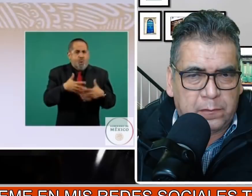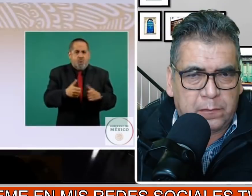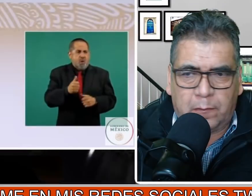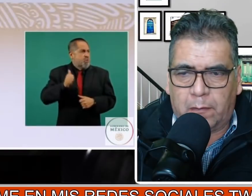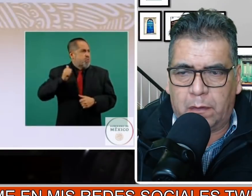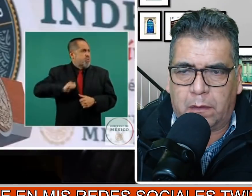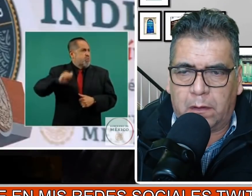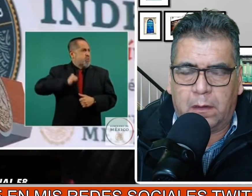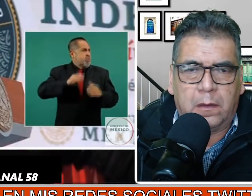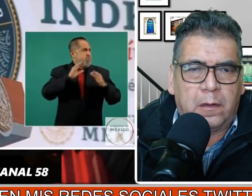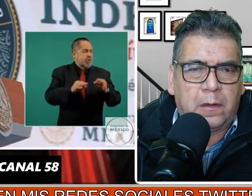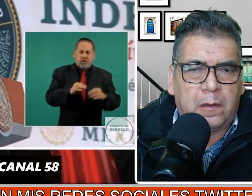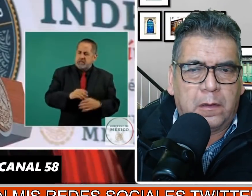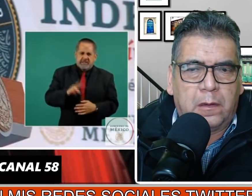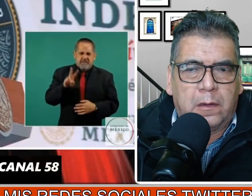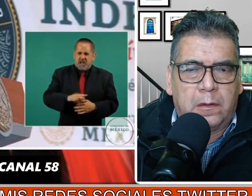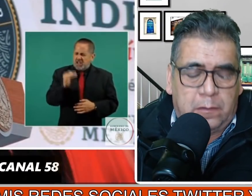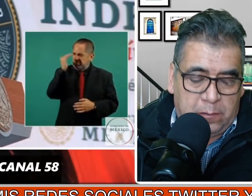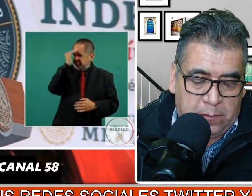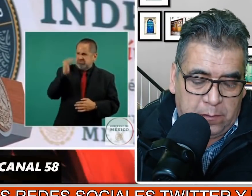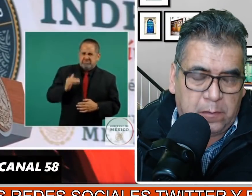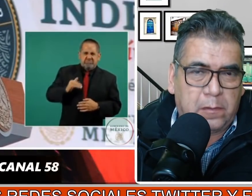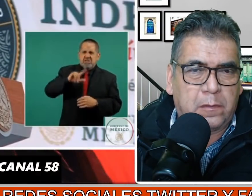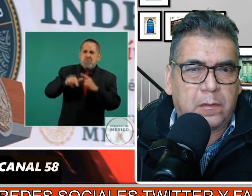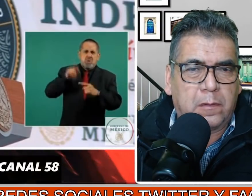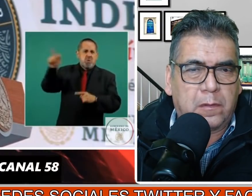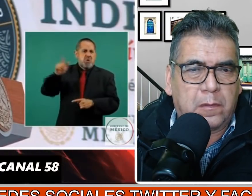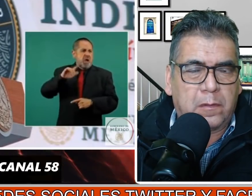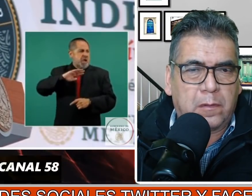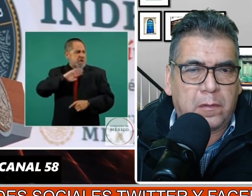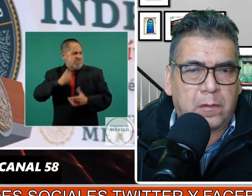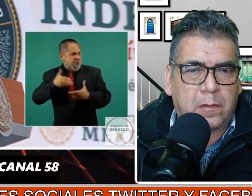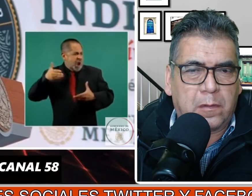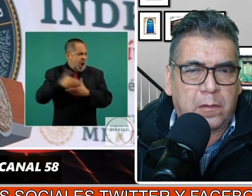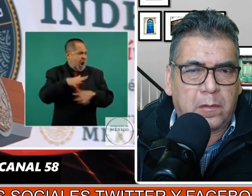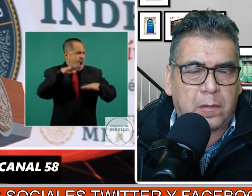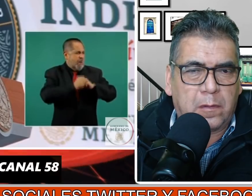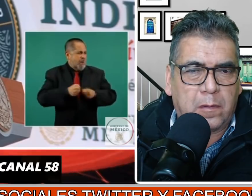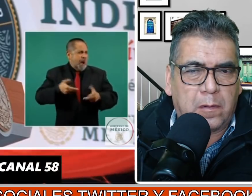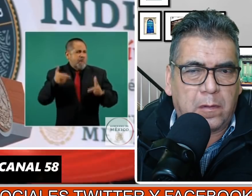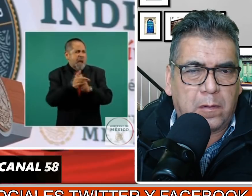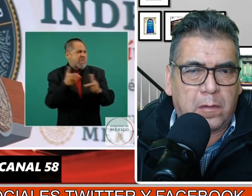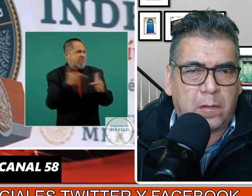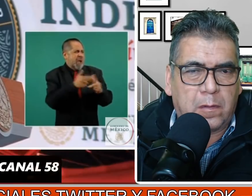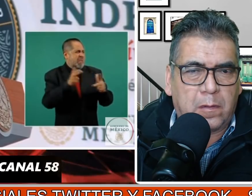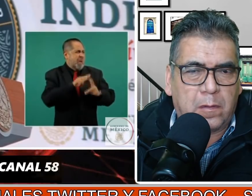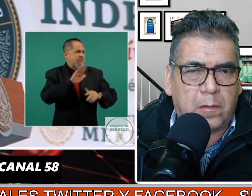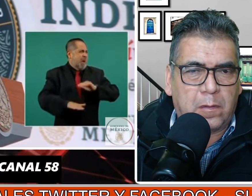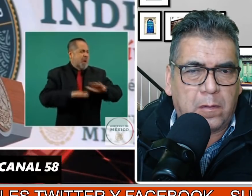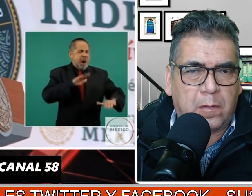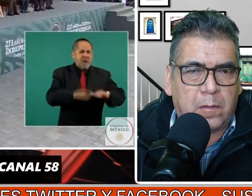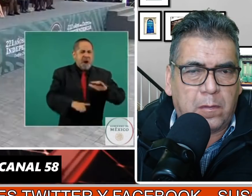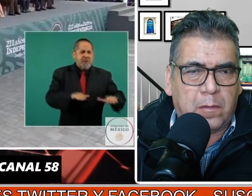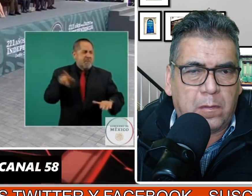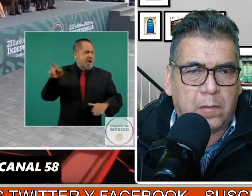al de la terrible conquista que iniciaron siglos después con matanza y destrucción sin freno las tropas españolas